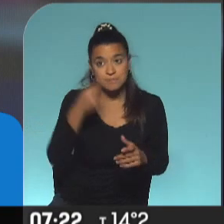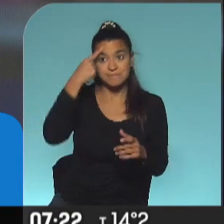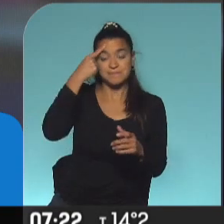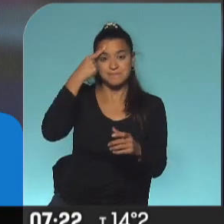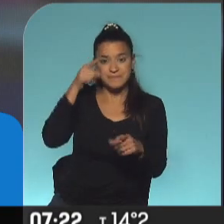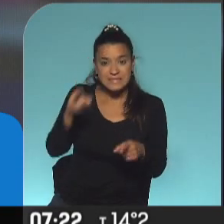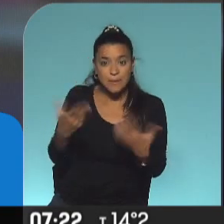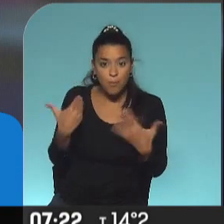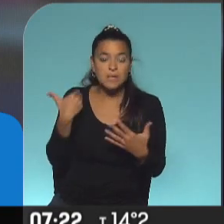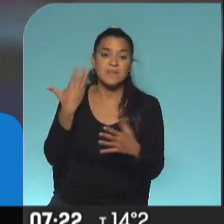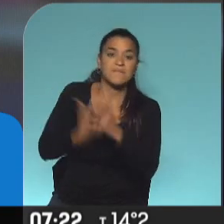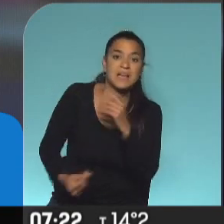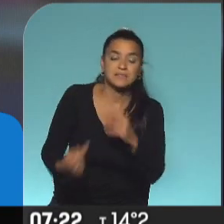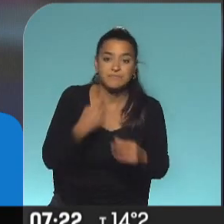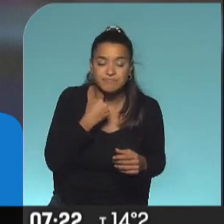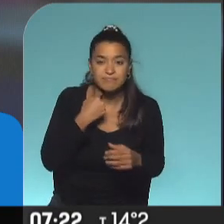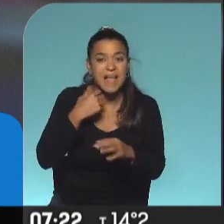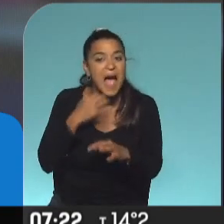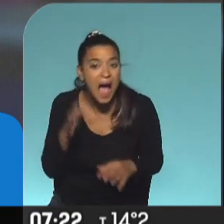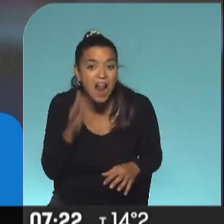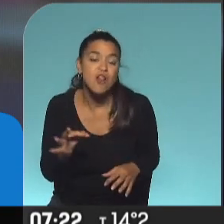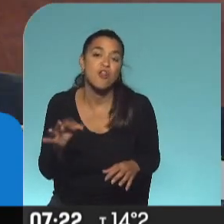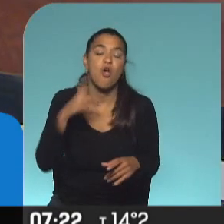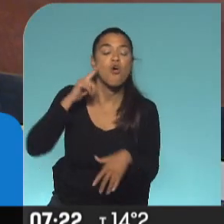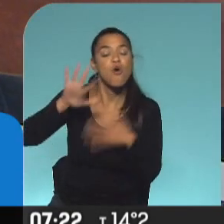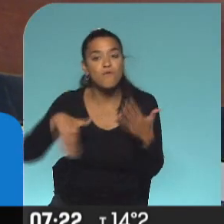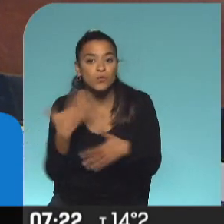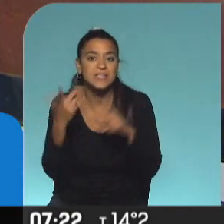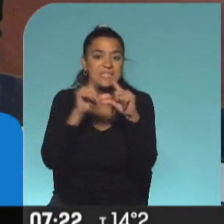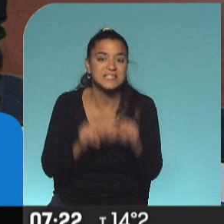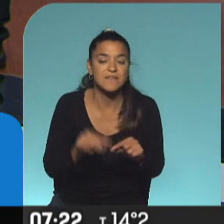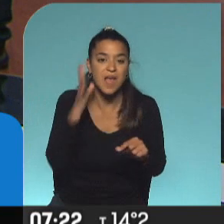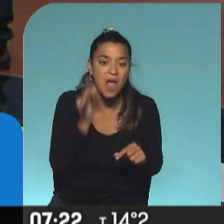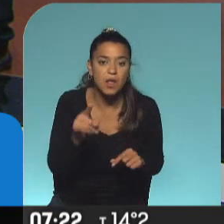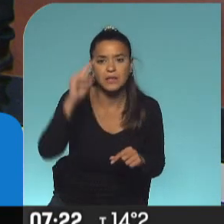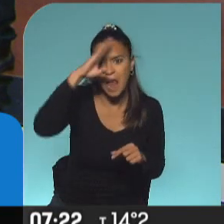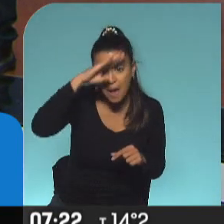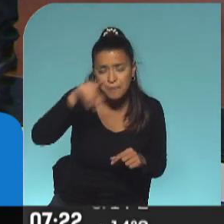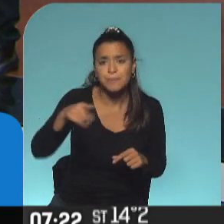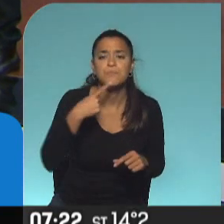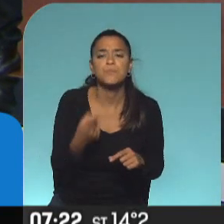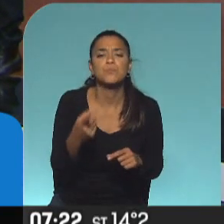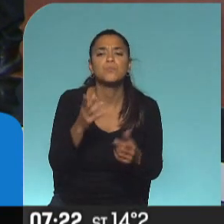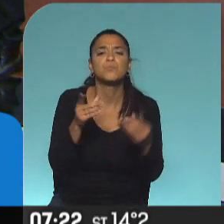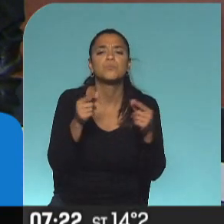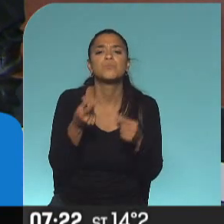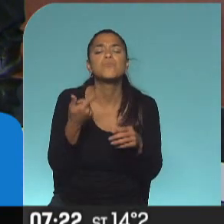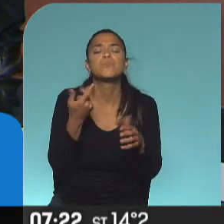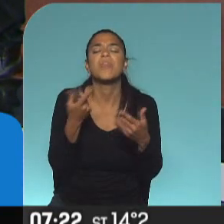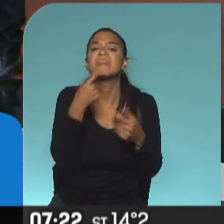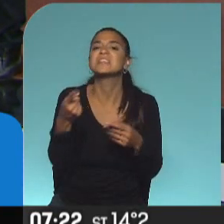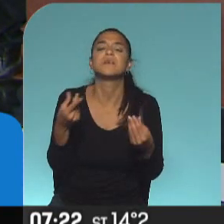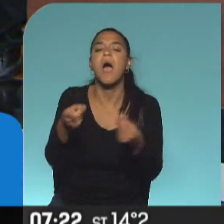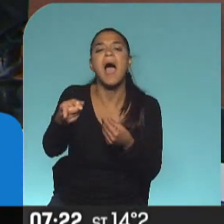pudiera en algún momento cometer algún error, tropezar, confundirse con alguna cifra. Trump viene tocando mucho la cuerda de la senilidad